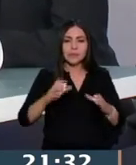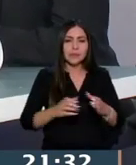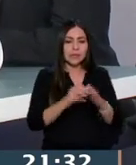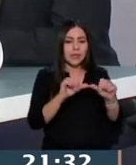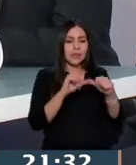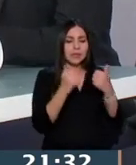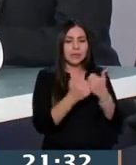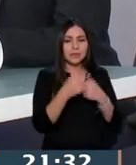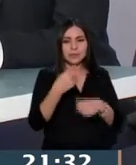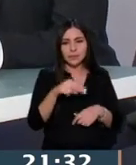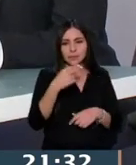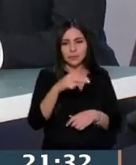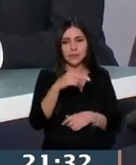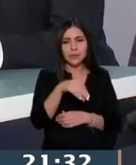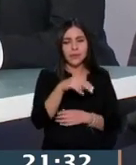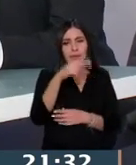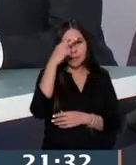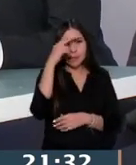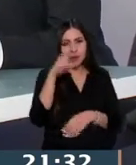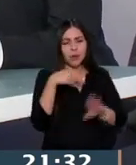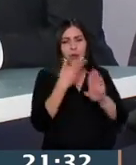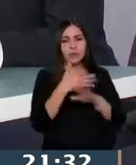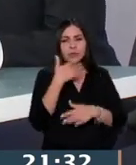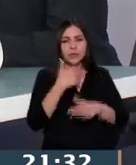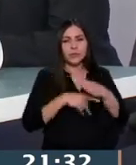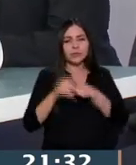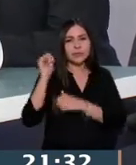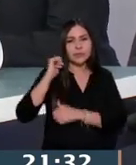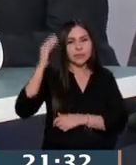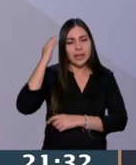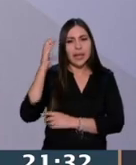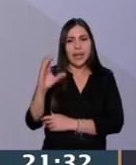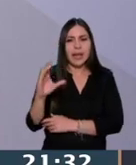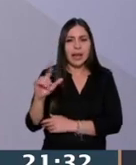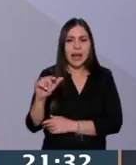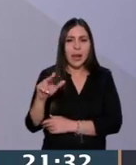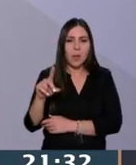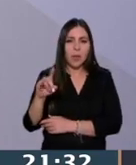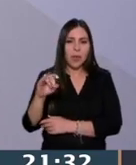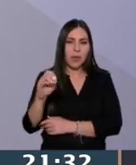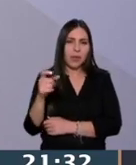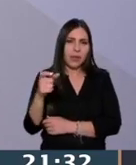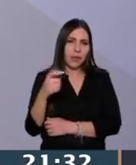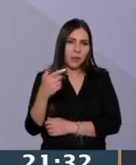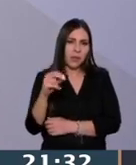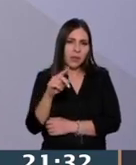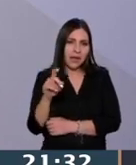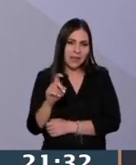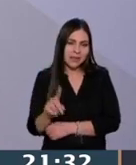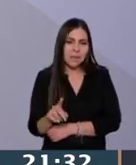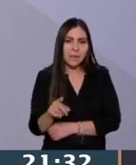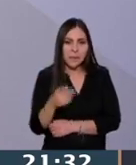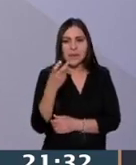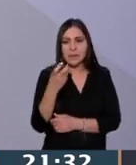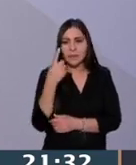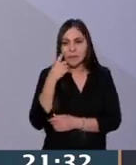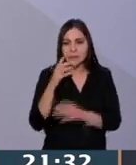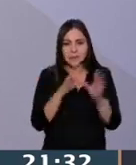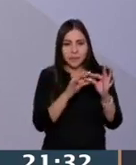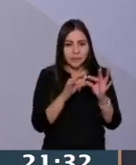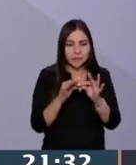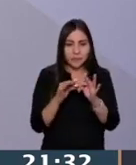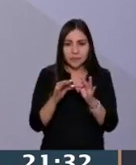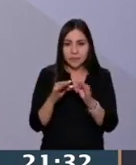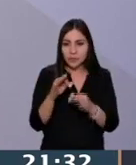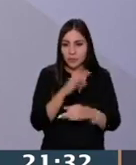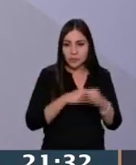Corrupción, de Claudio X González. Bueno, ese es, digamos, para rellenar y dar todo el contexto. En todo